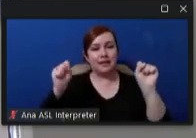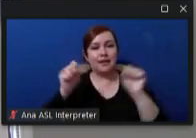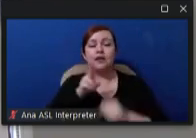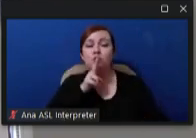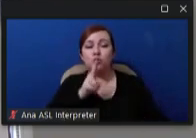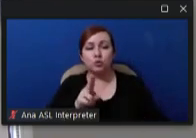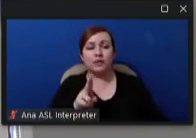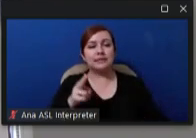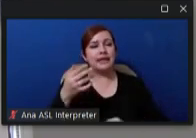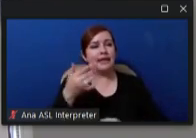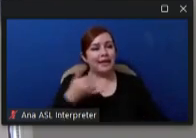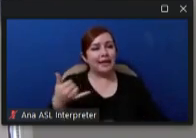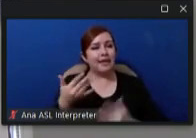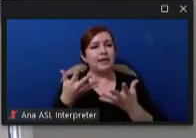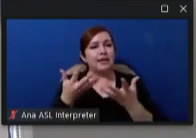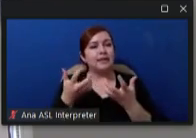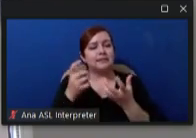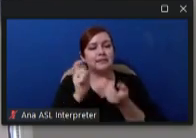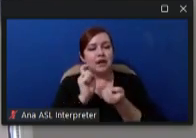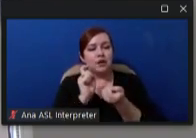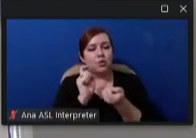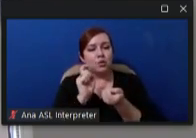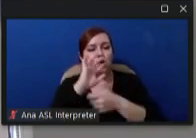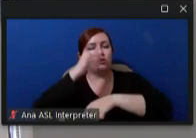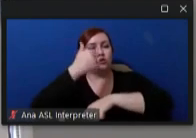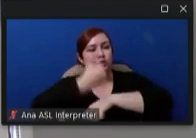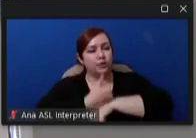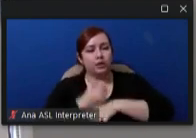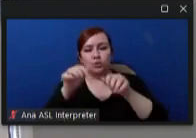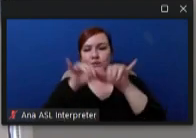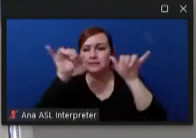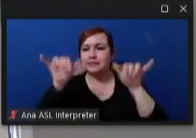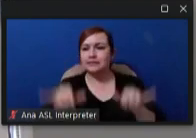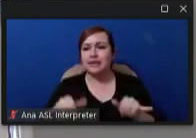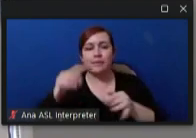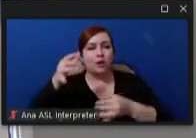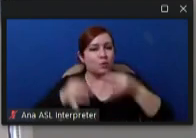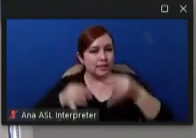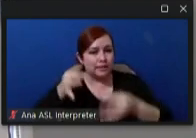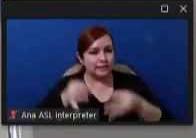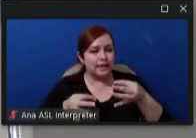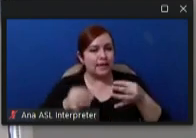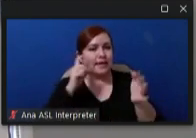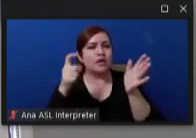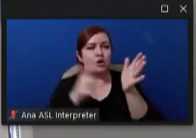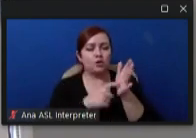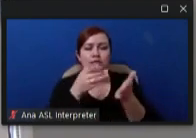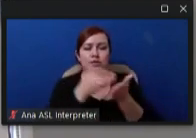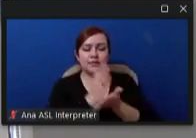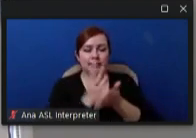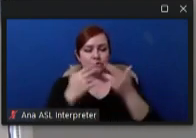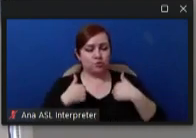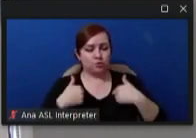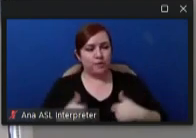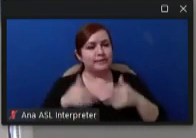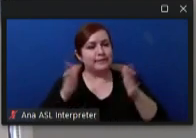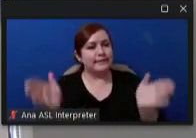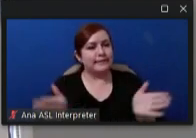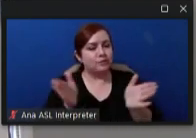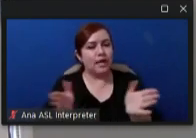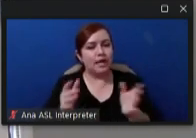un sistema de justicia inclusivo que garantice el respeto a los derechos humanos y promueva una sociedad más justa